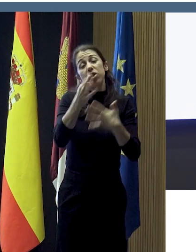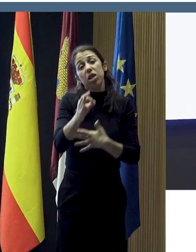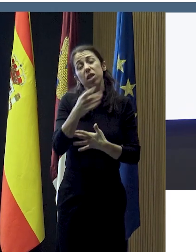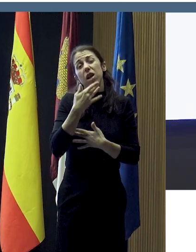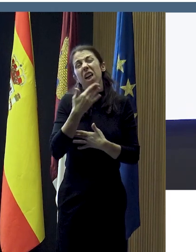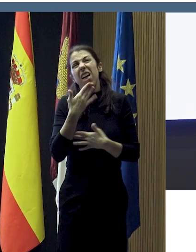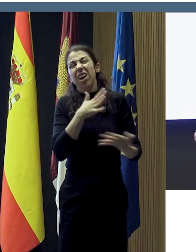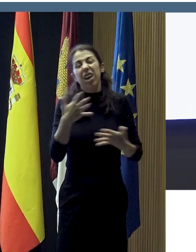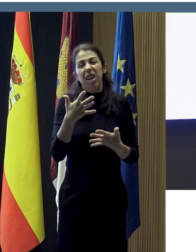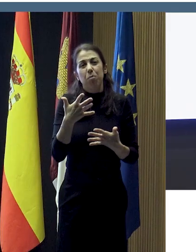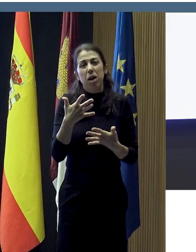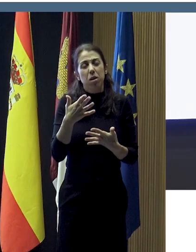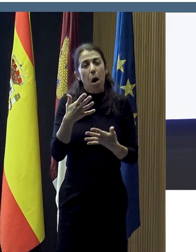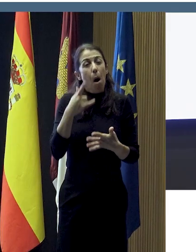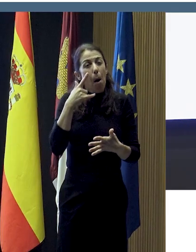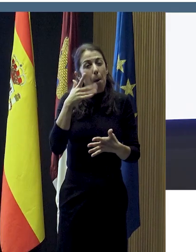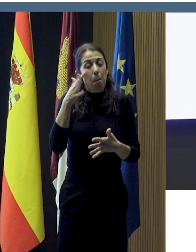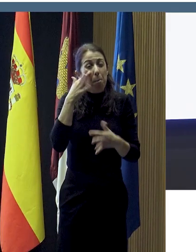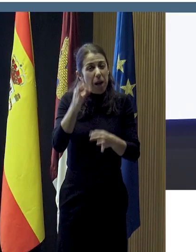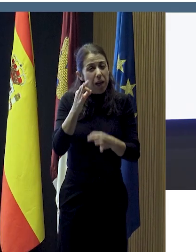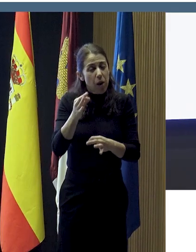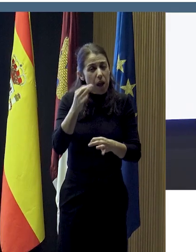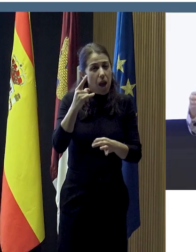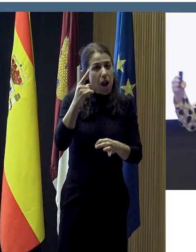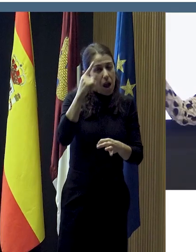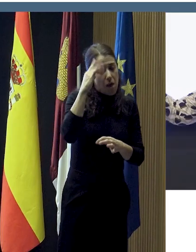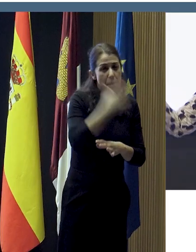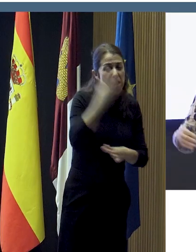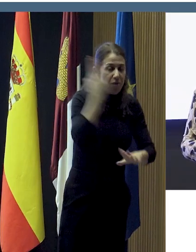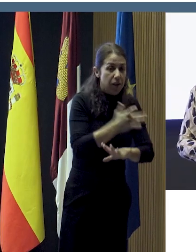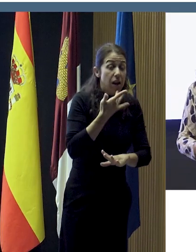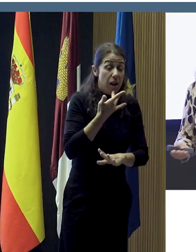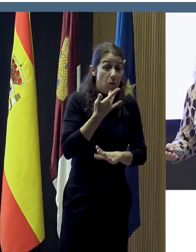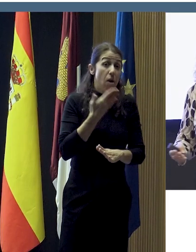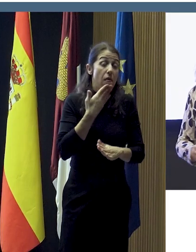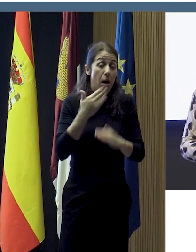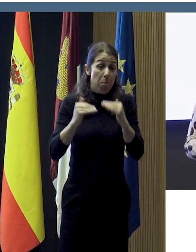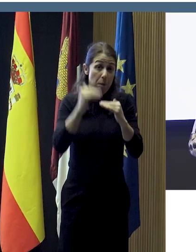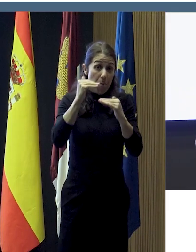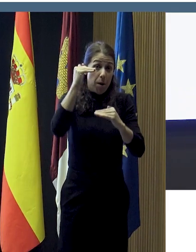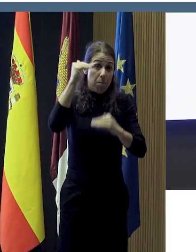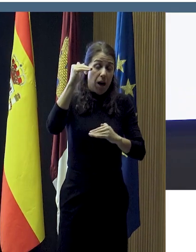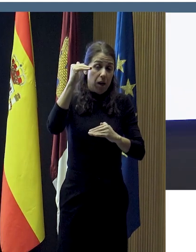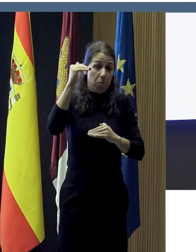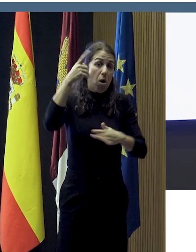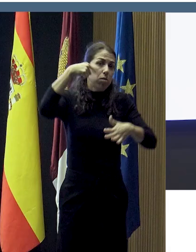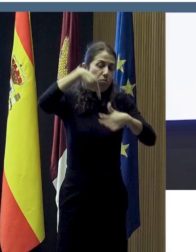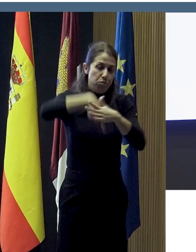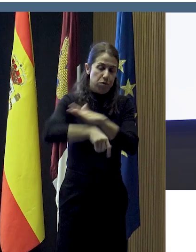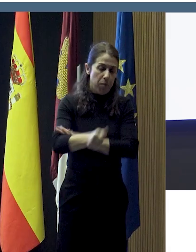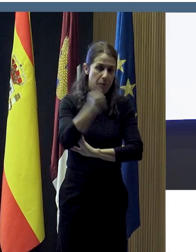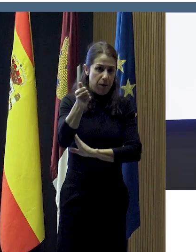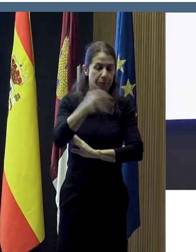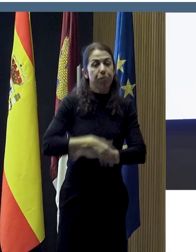edad donde hay mayor riesgo de sufrir alguna demencia y, evidentemente, a mayor edad, pues mayor deterioro. Otro